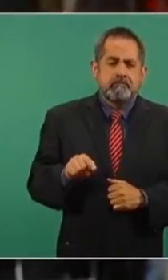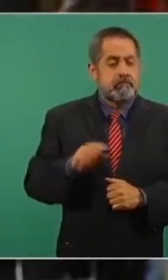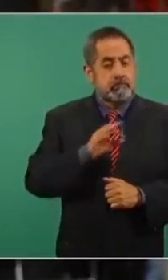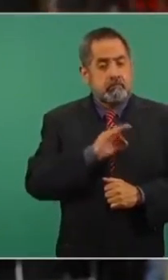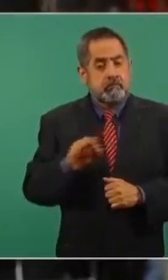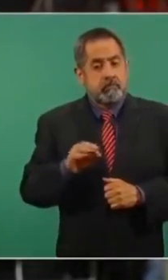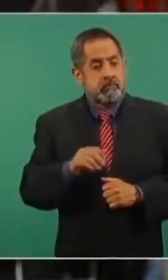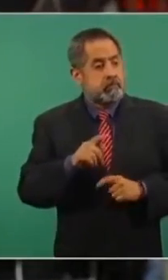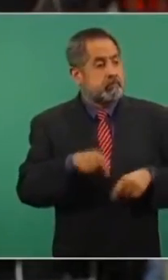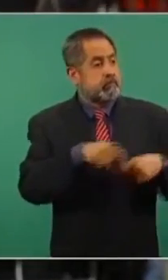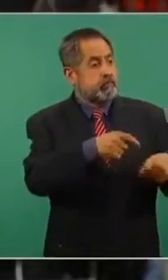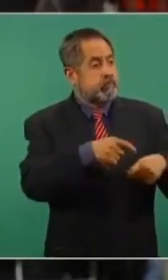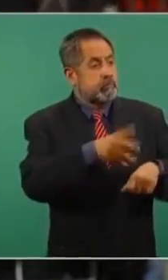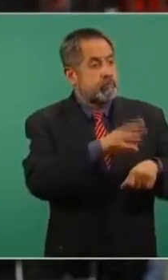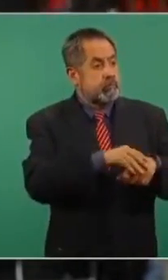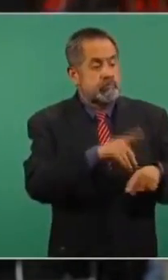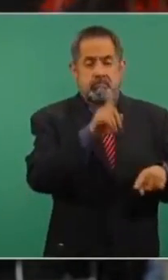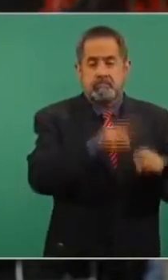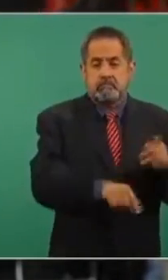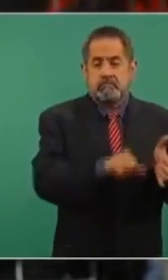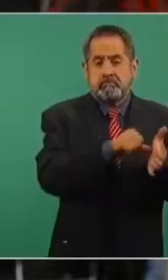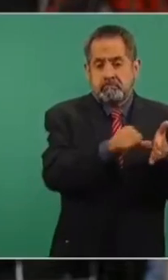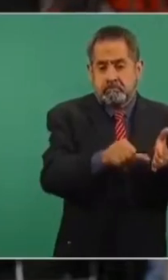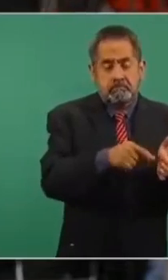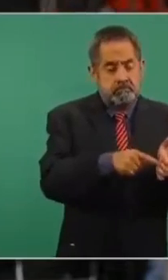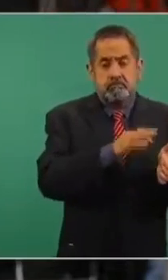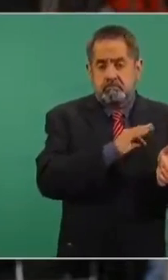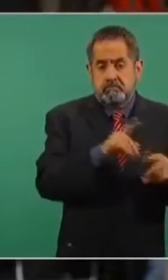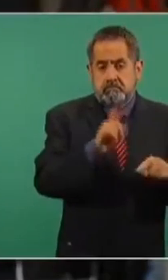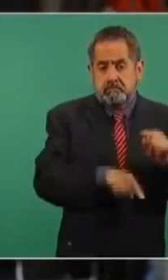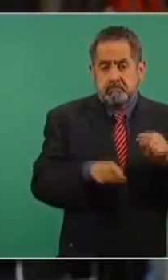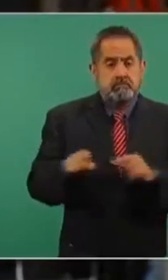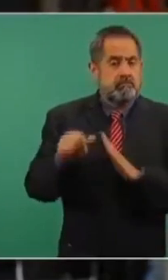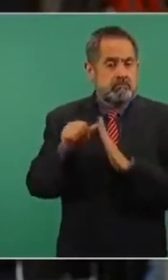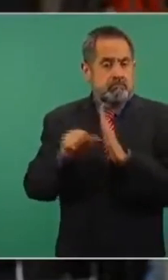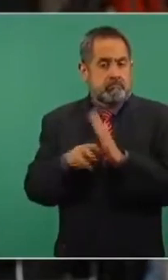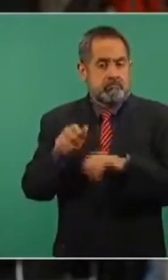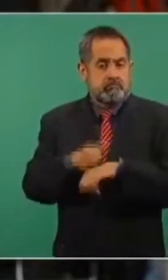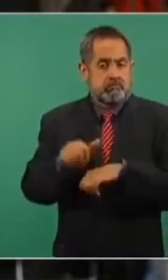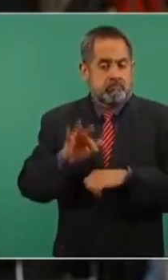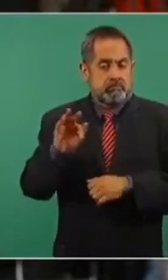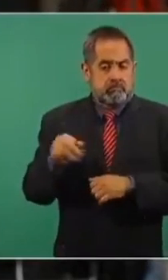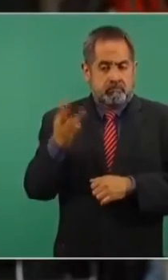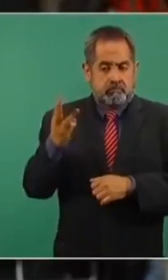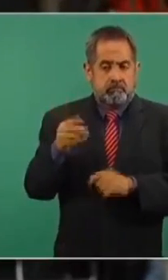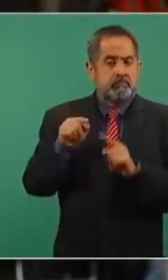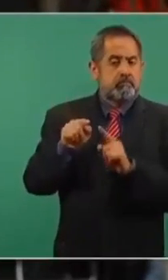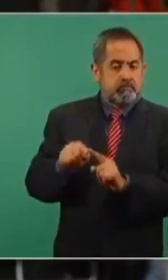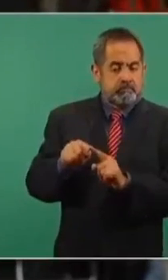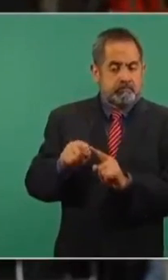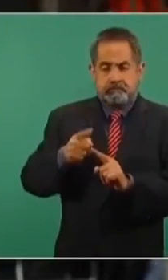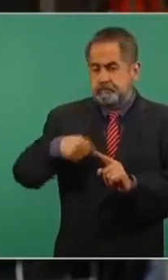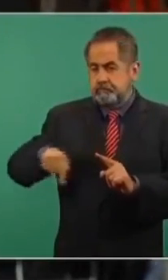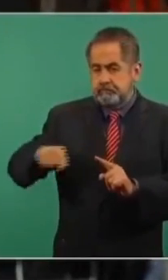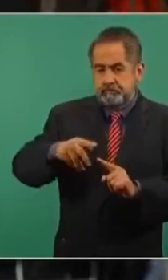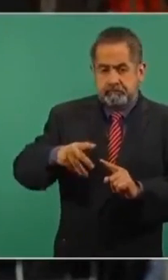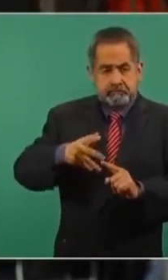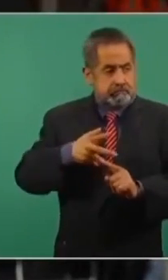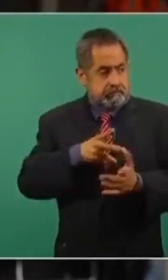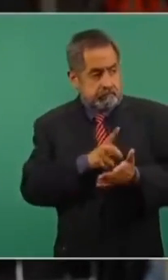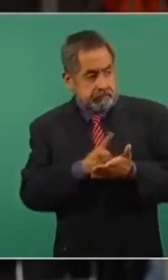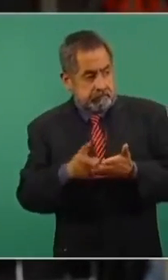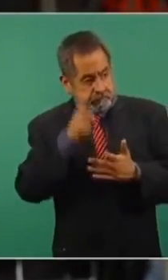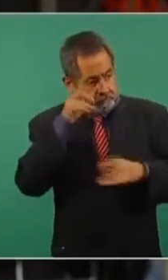suspender las concesiones, según señala el artículo 43, que dice: el derecho para realizar las